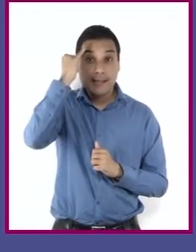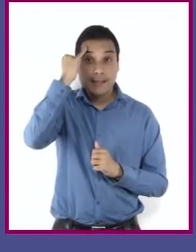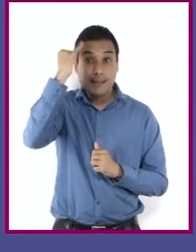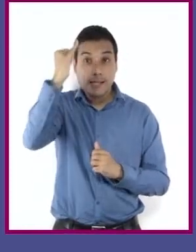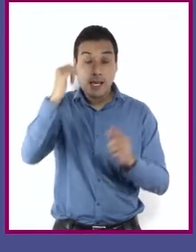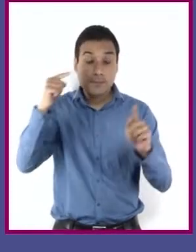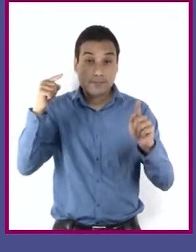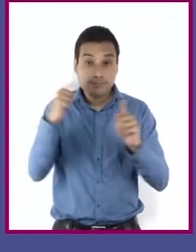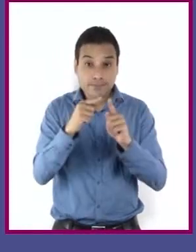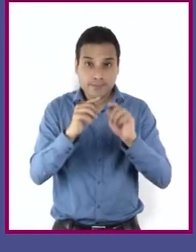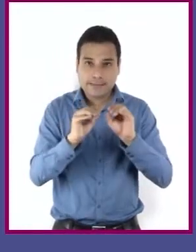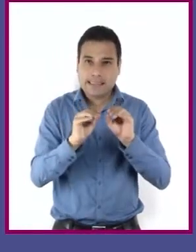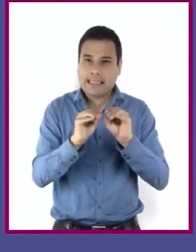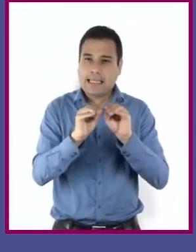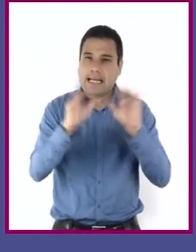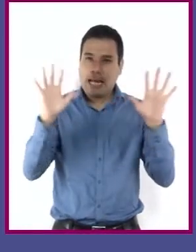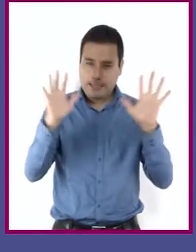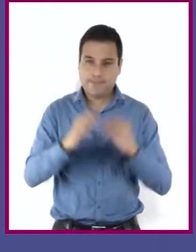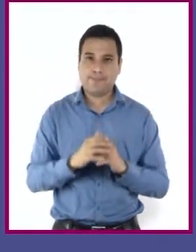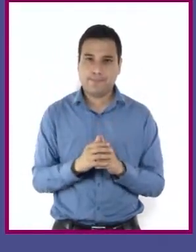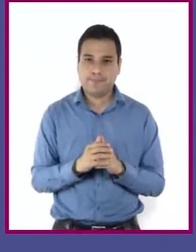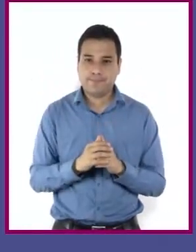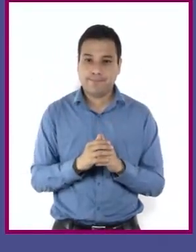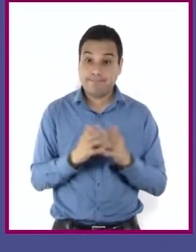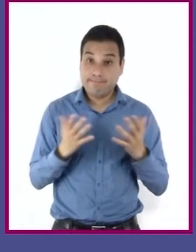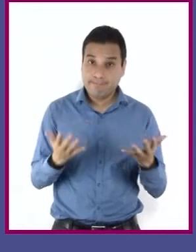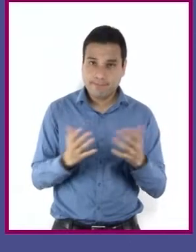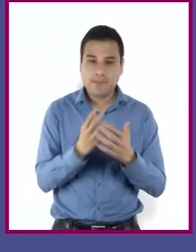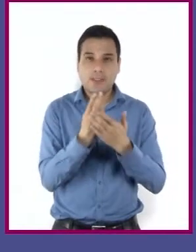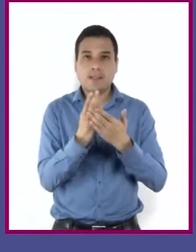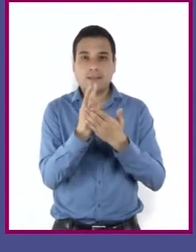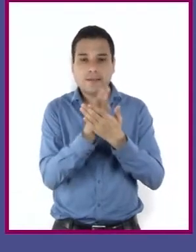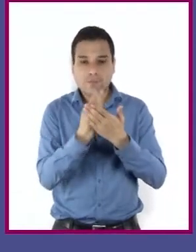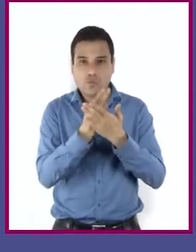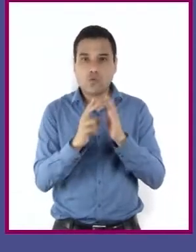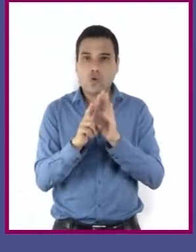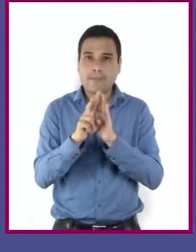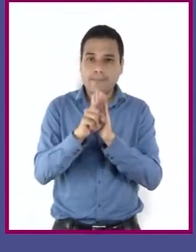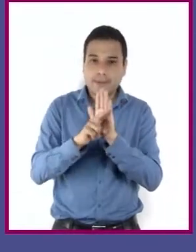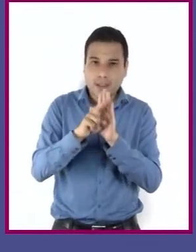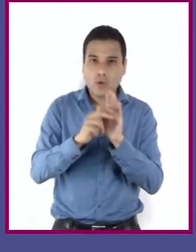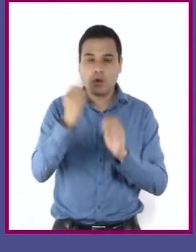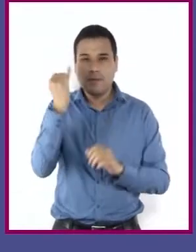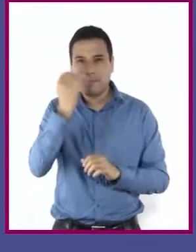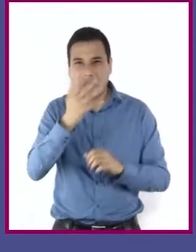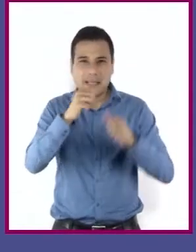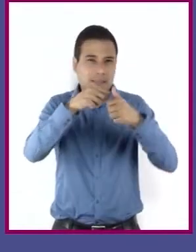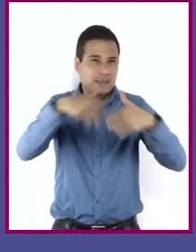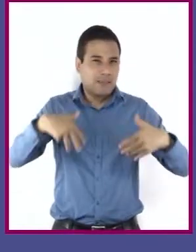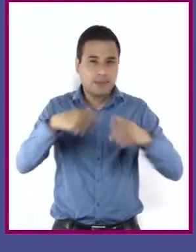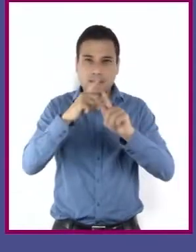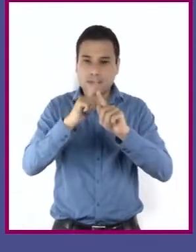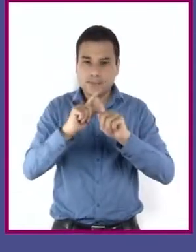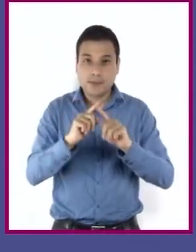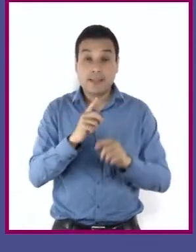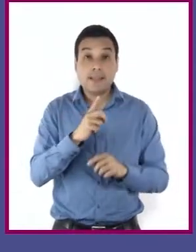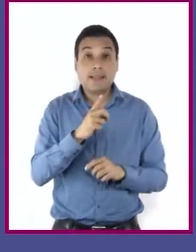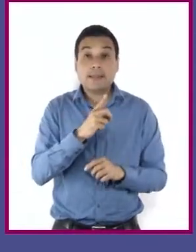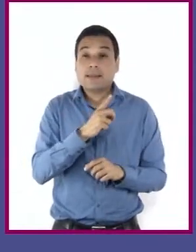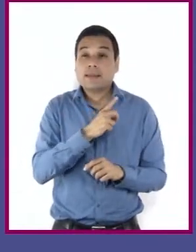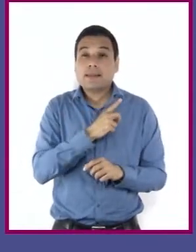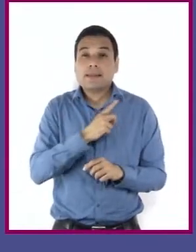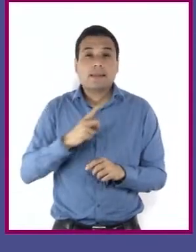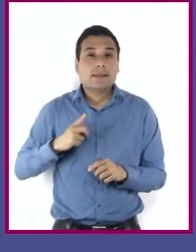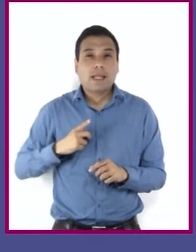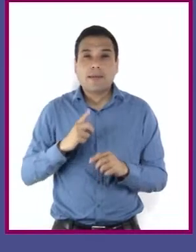e instantánea del tema. Por ello, las imágenes, esquemas o diapositivas deben tener la menor cantidad